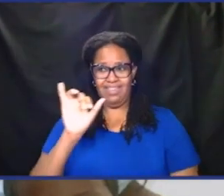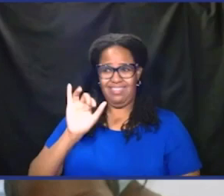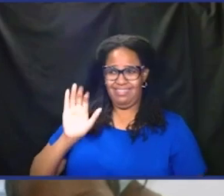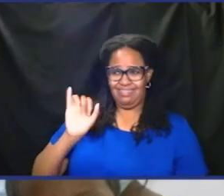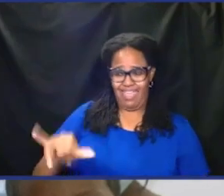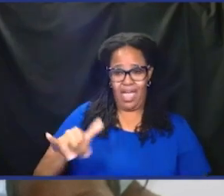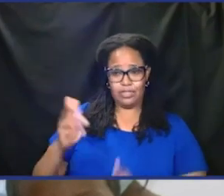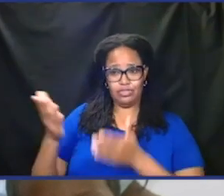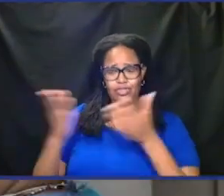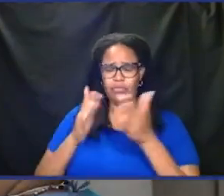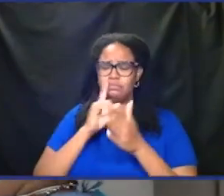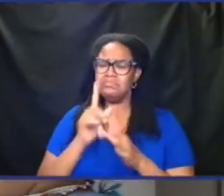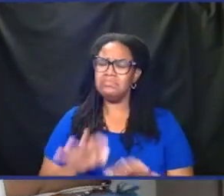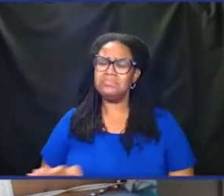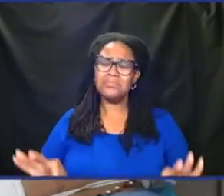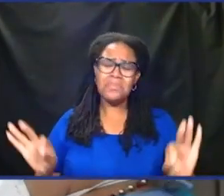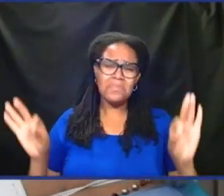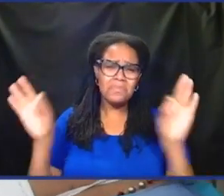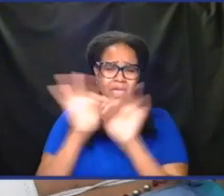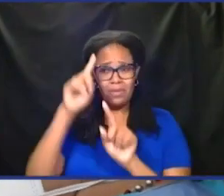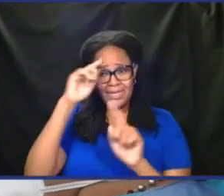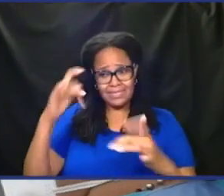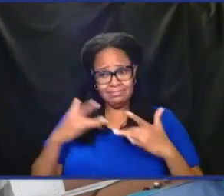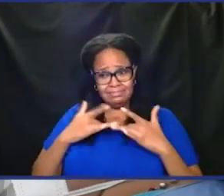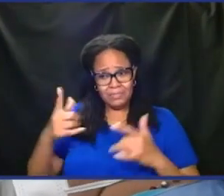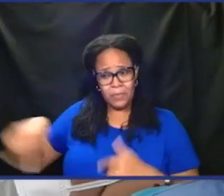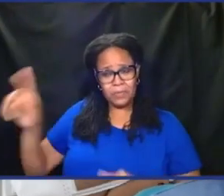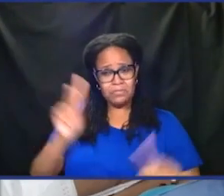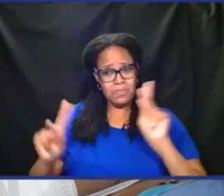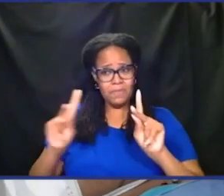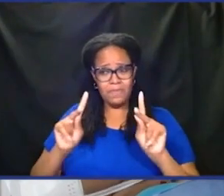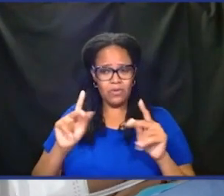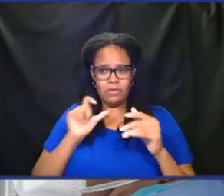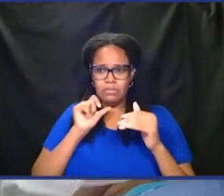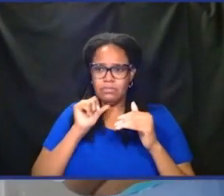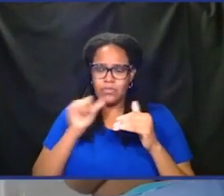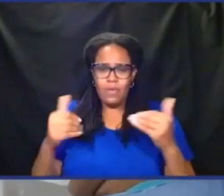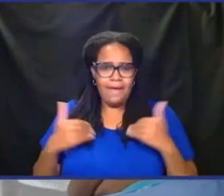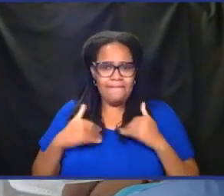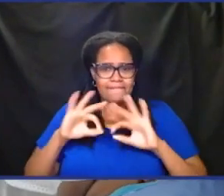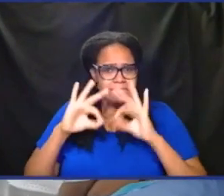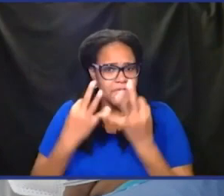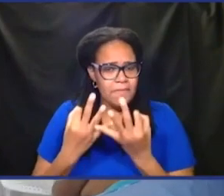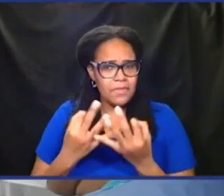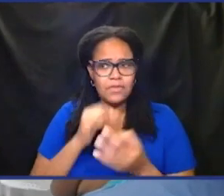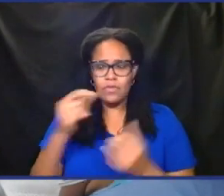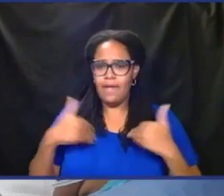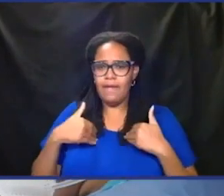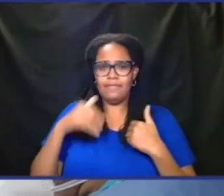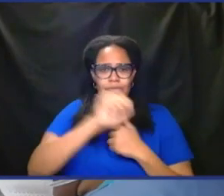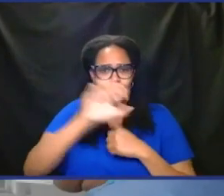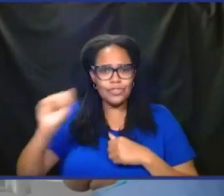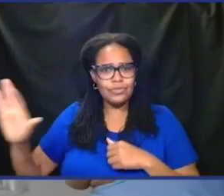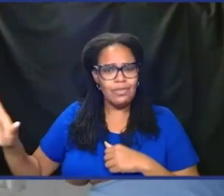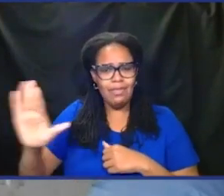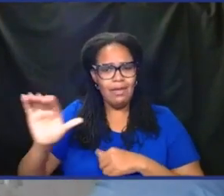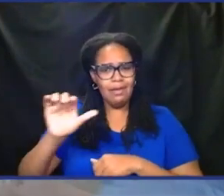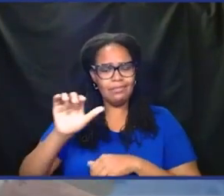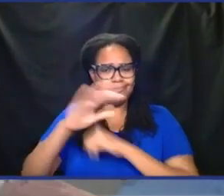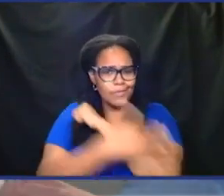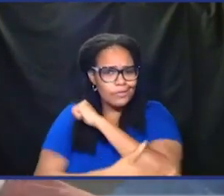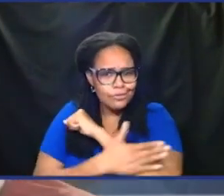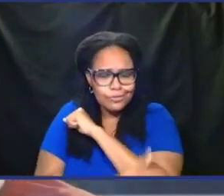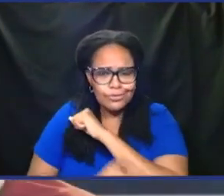son pacientes huérfanos, no tienen seguridad social en su país, migran solamente a buscar eso, porque no tienen